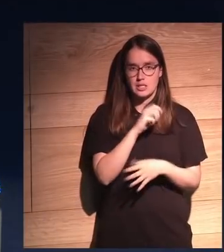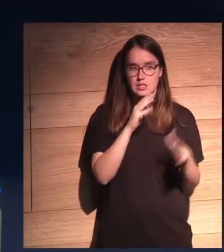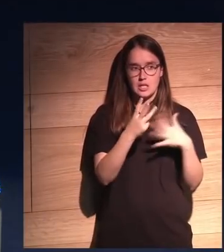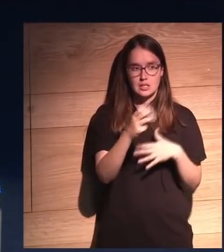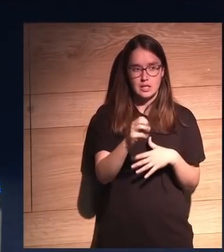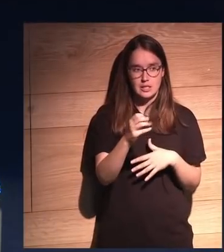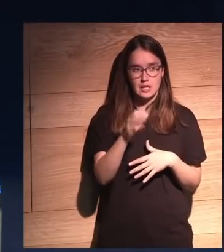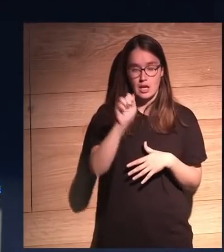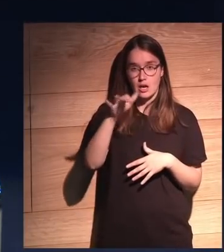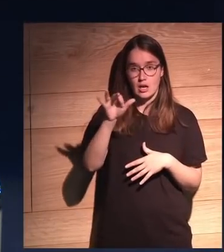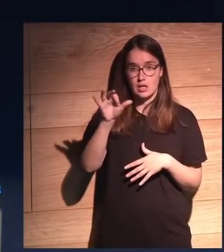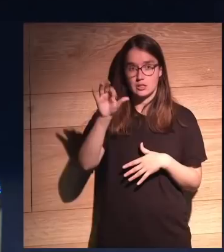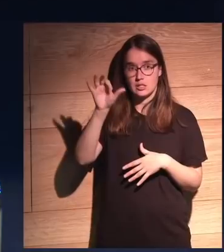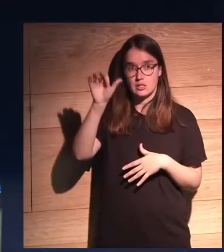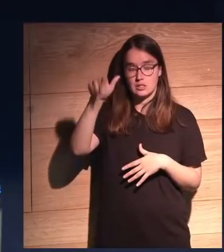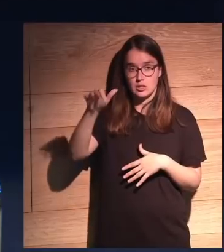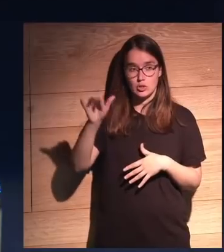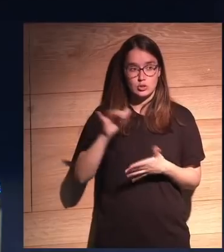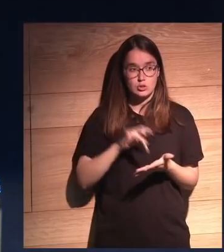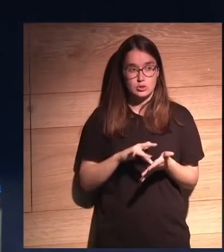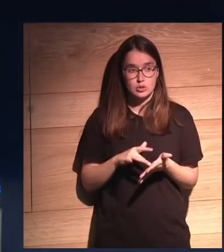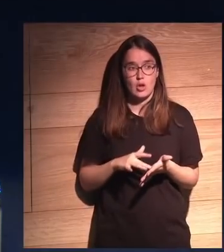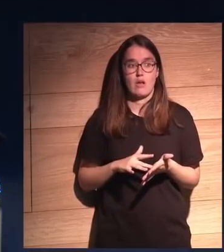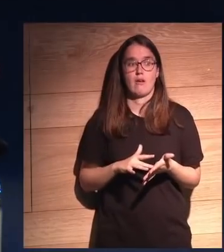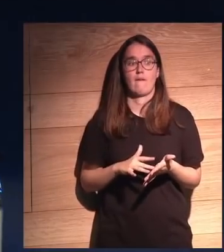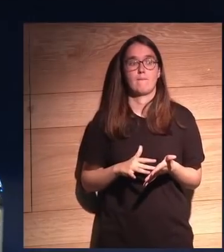30, Ángeles Santos sufre la